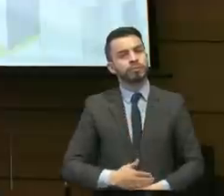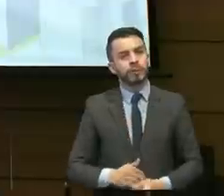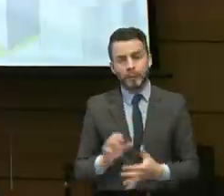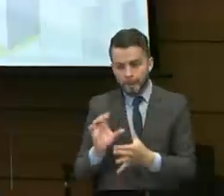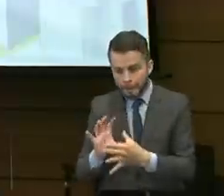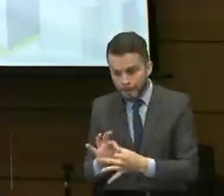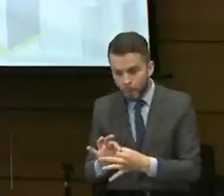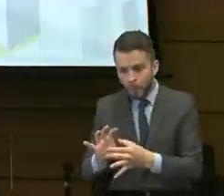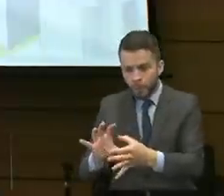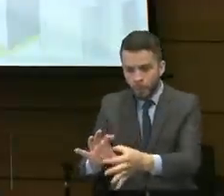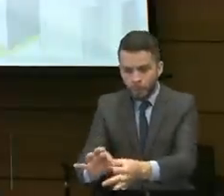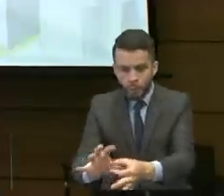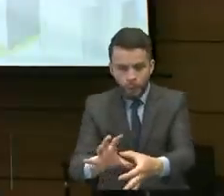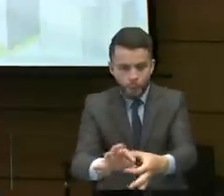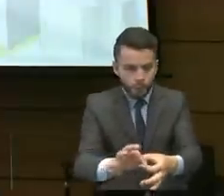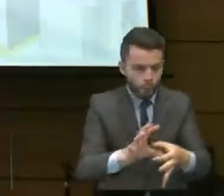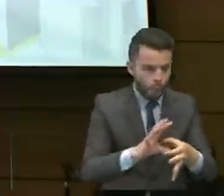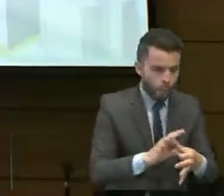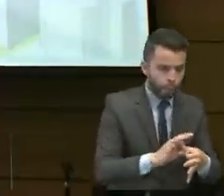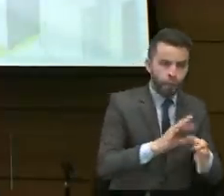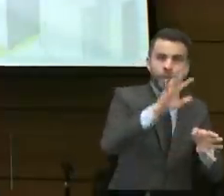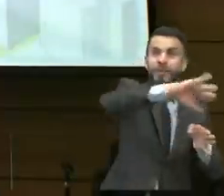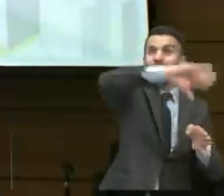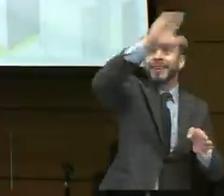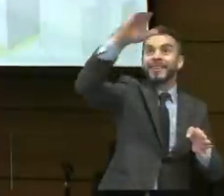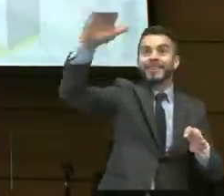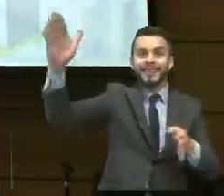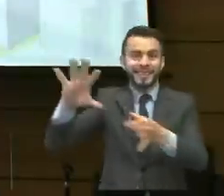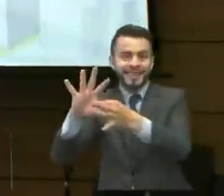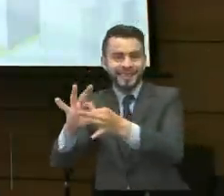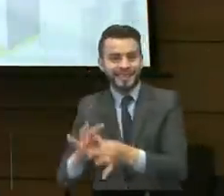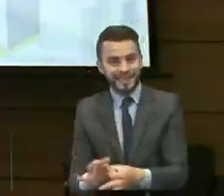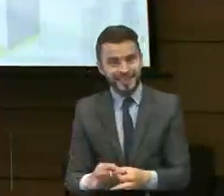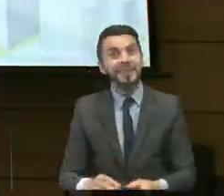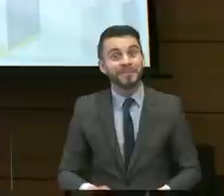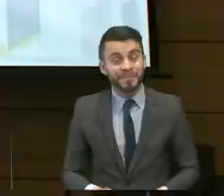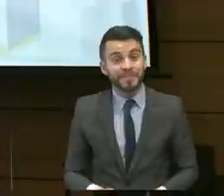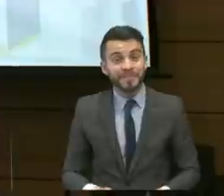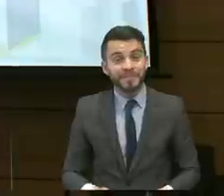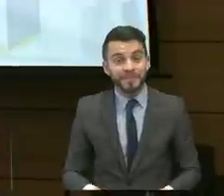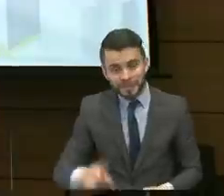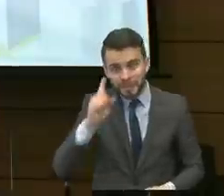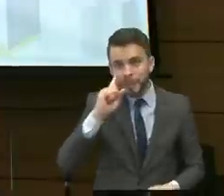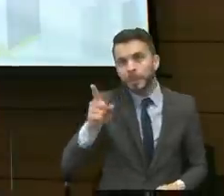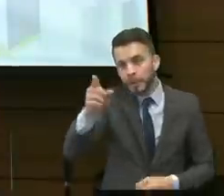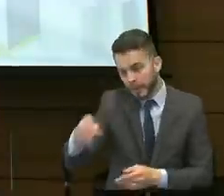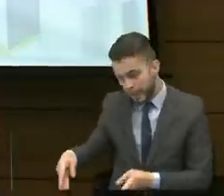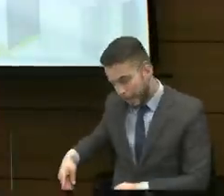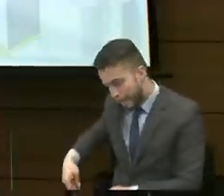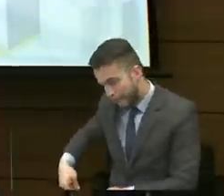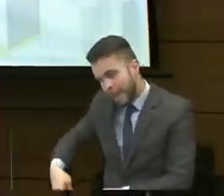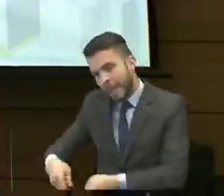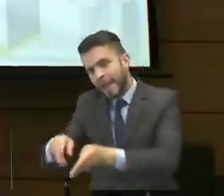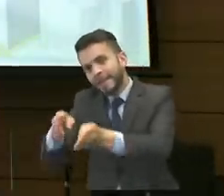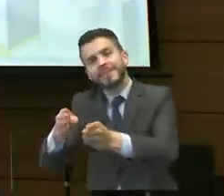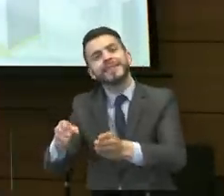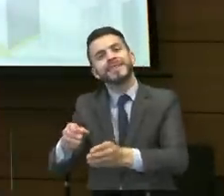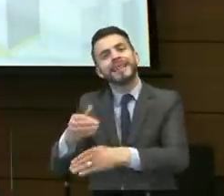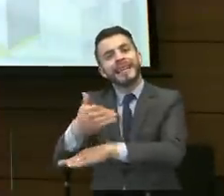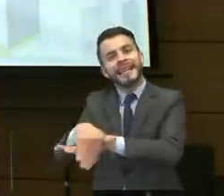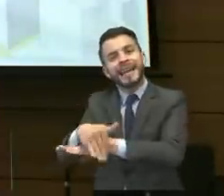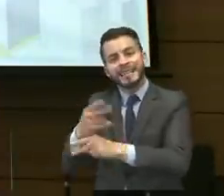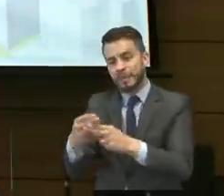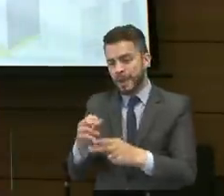corredores hacia los cerros. Aquí, por ejemplo, viene toda la calle de los anticuarios, ¿sí?